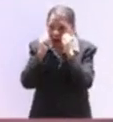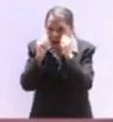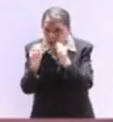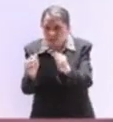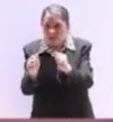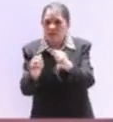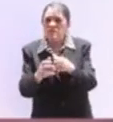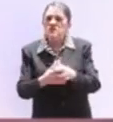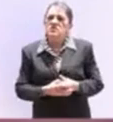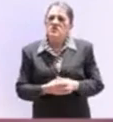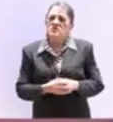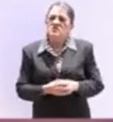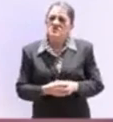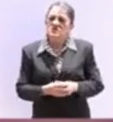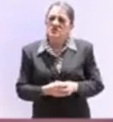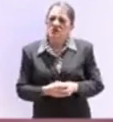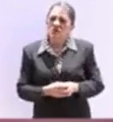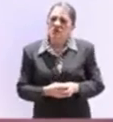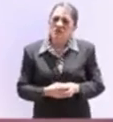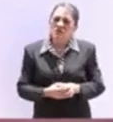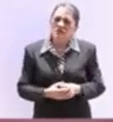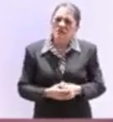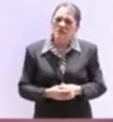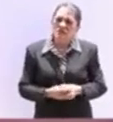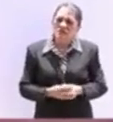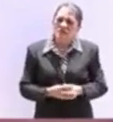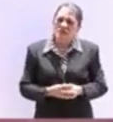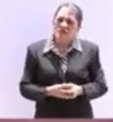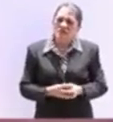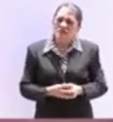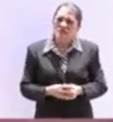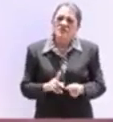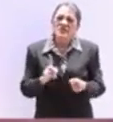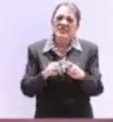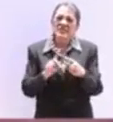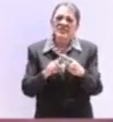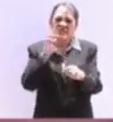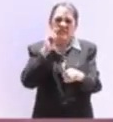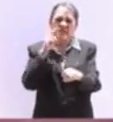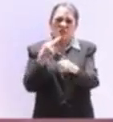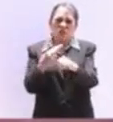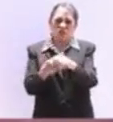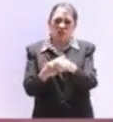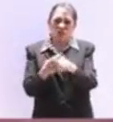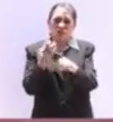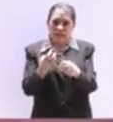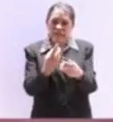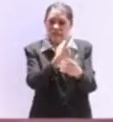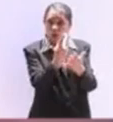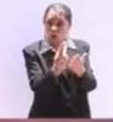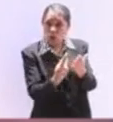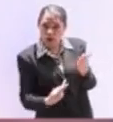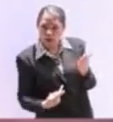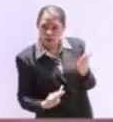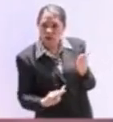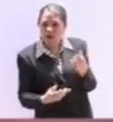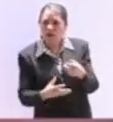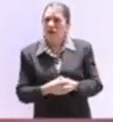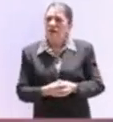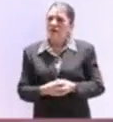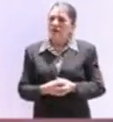y estando cerca de los responsables del programa, del fondo, para cualquier